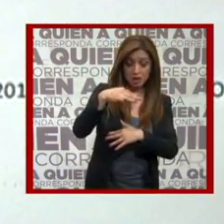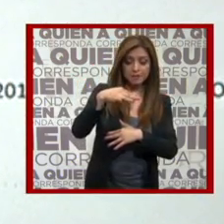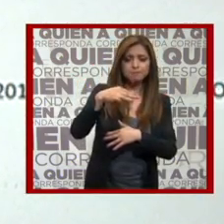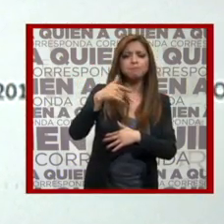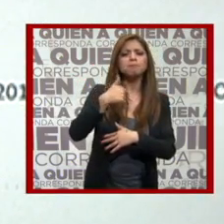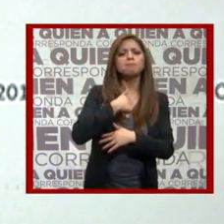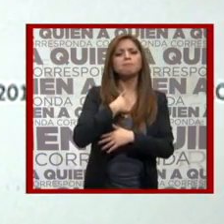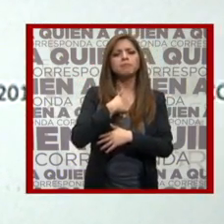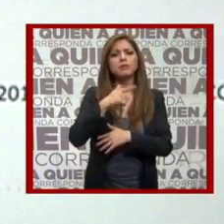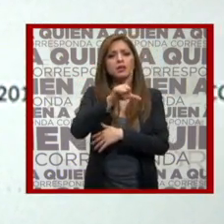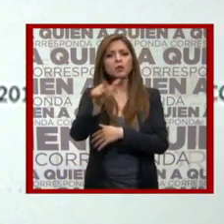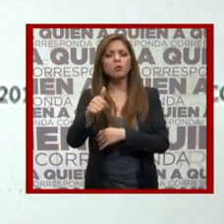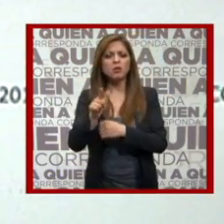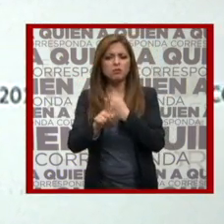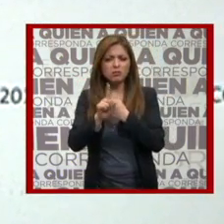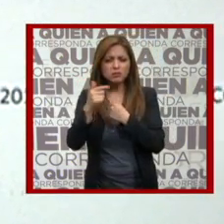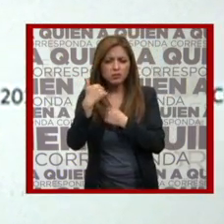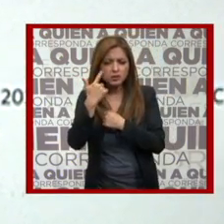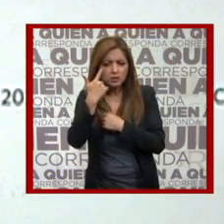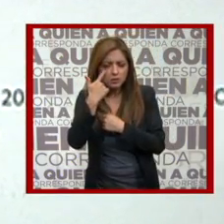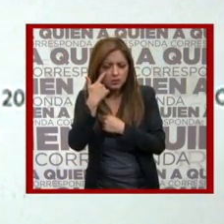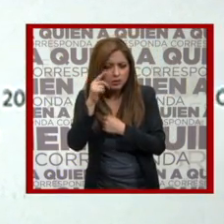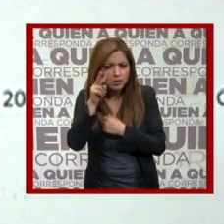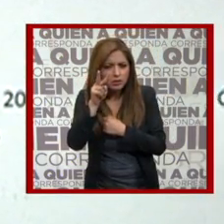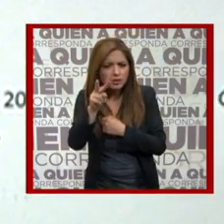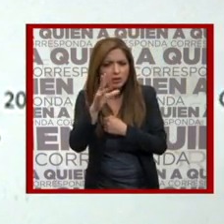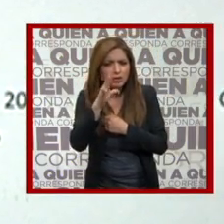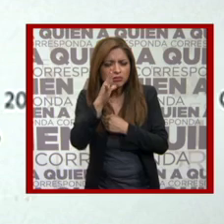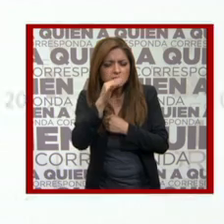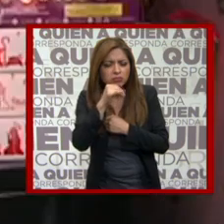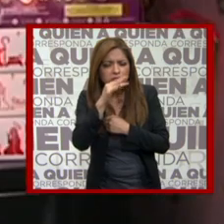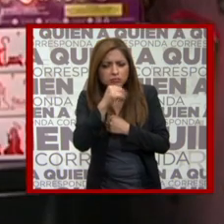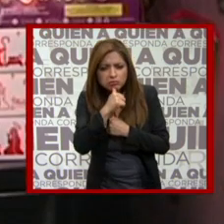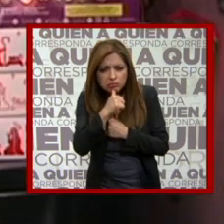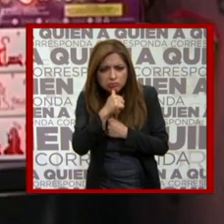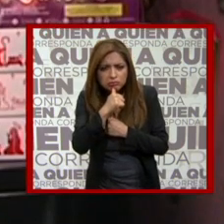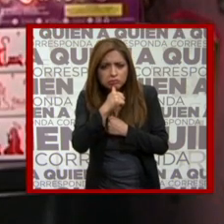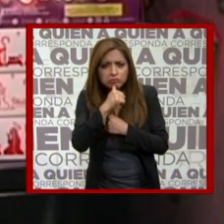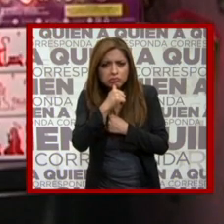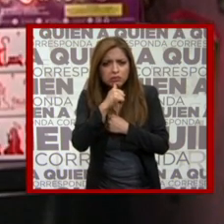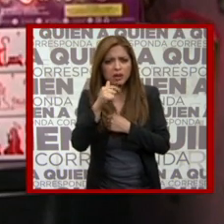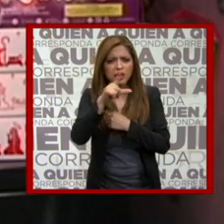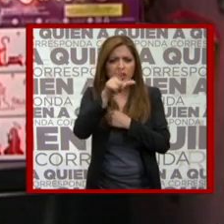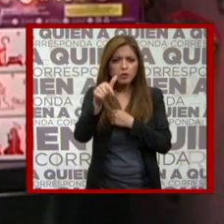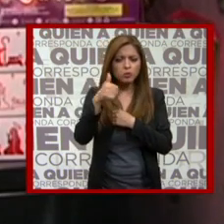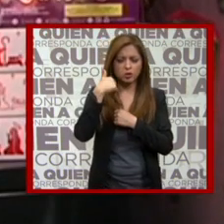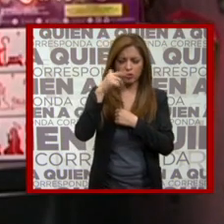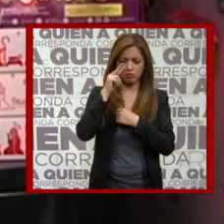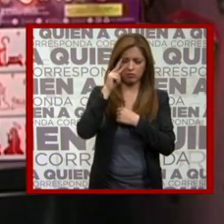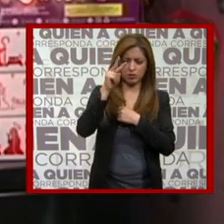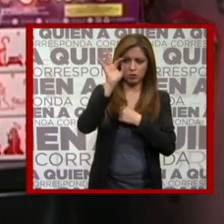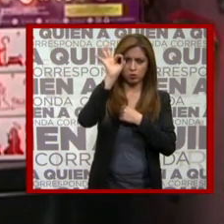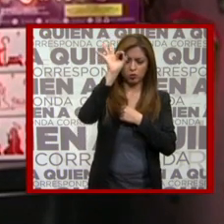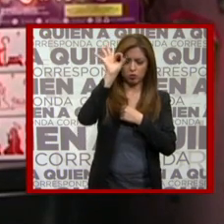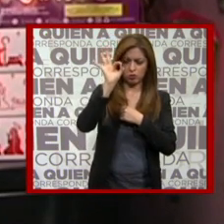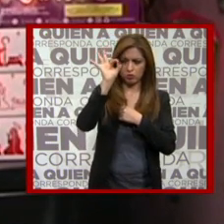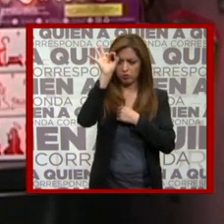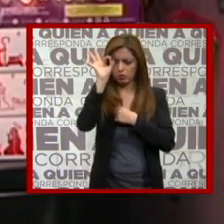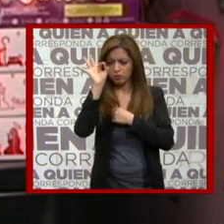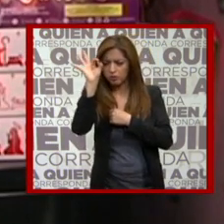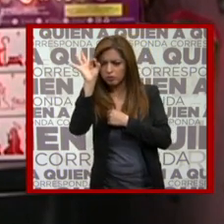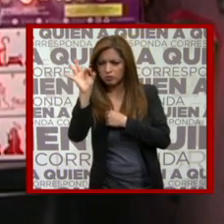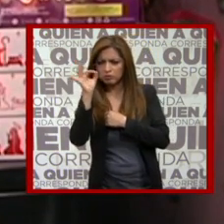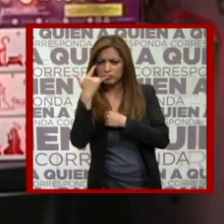problemas con la visión del lado derecho de mi ojo. Empecé a ver puntitos